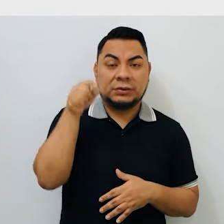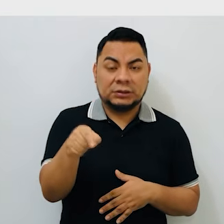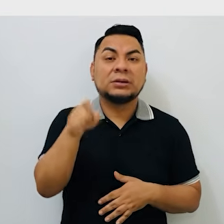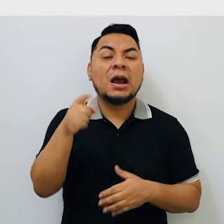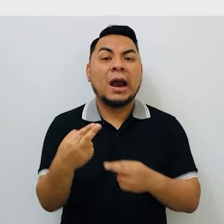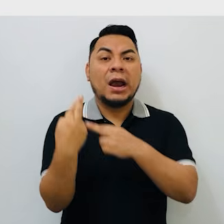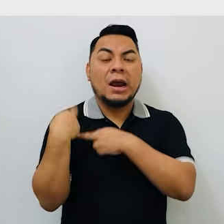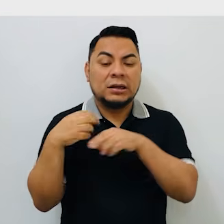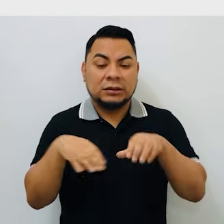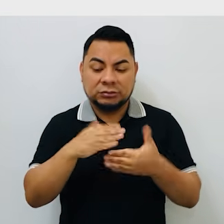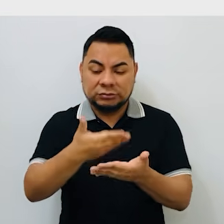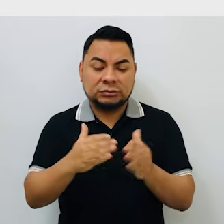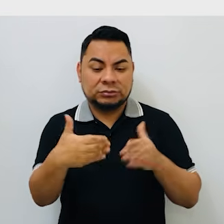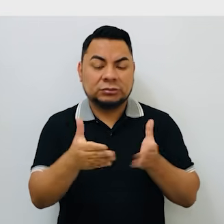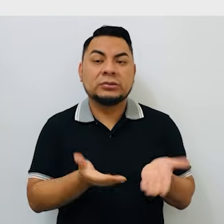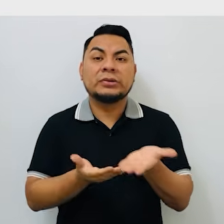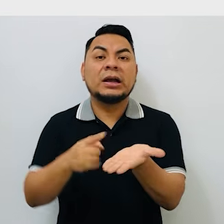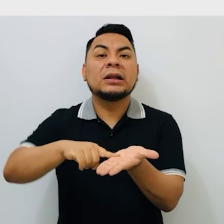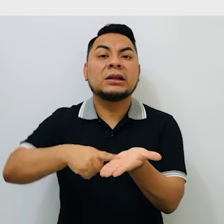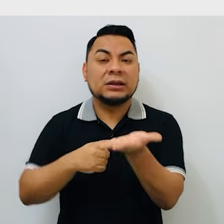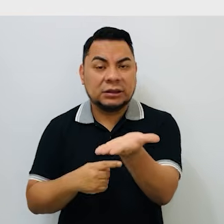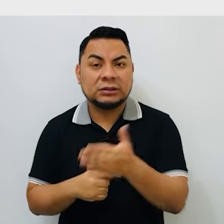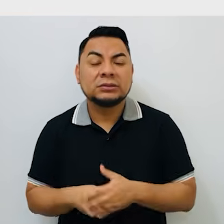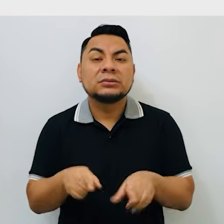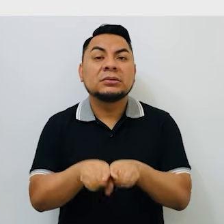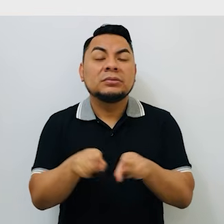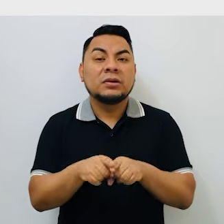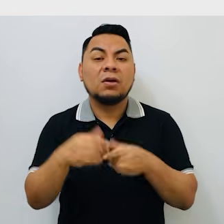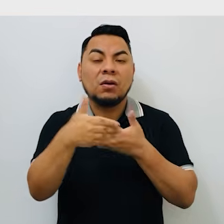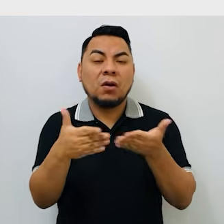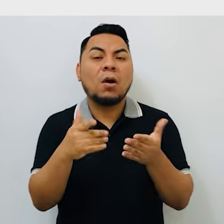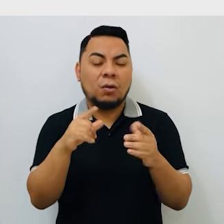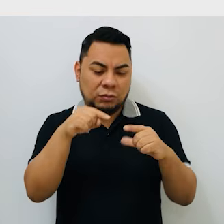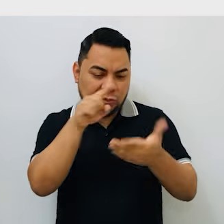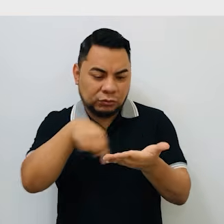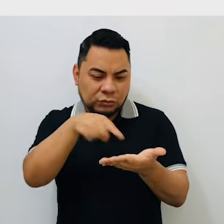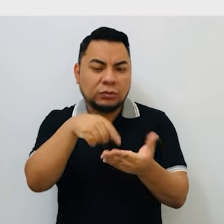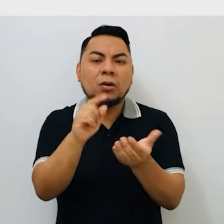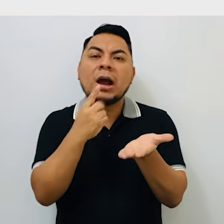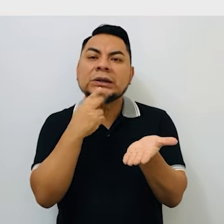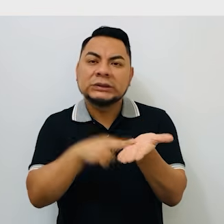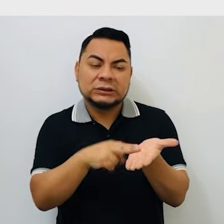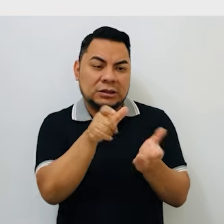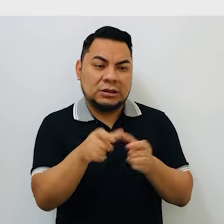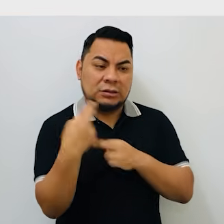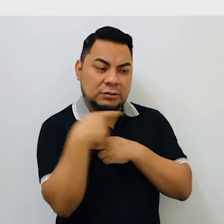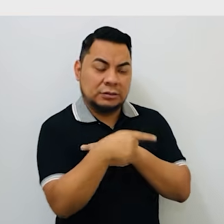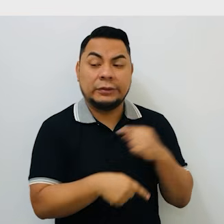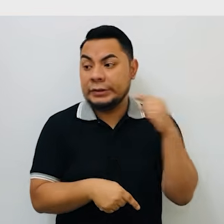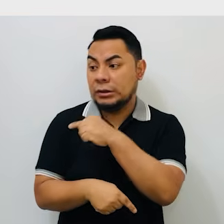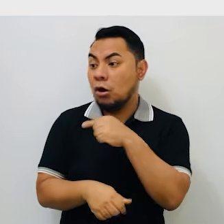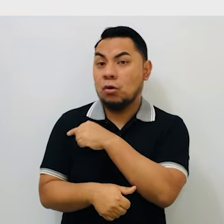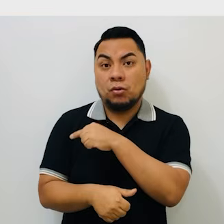presidenta o el presidente se hace cargo de la bandeja para el DNI, las cédulas y los hologramas. La